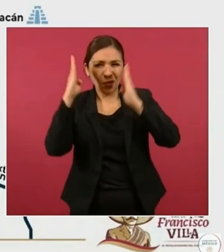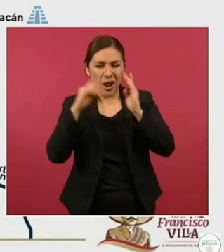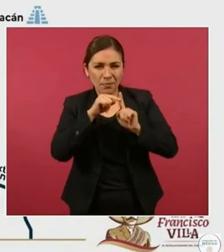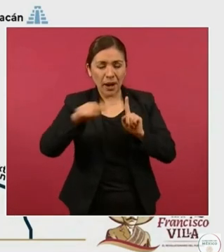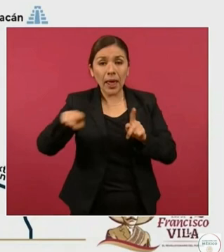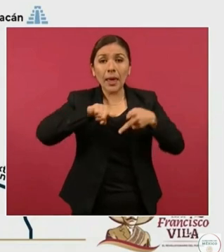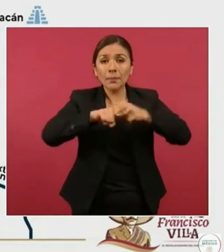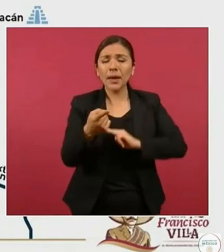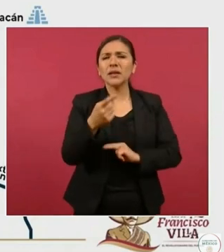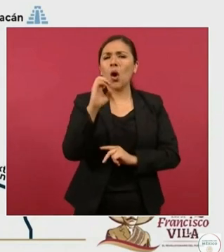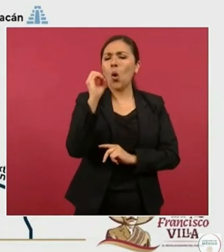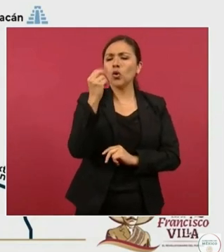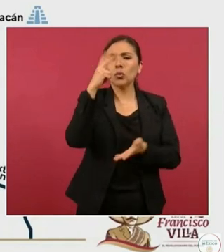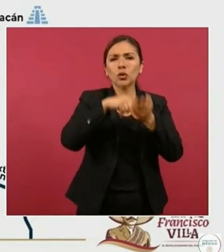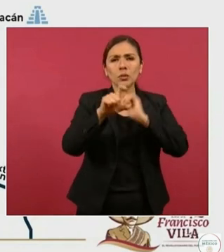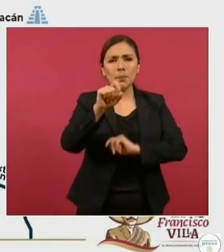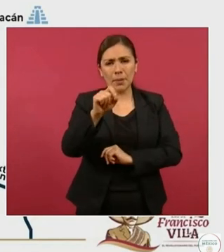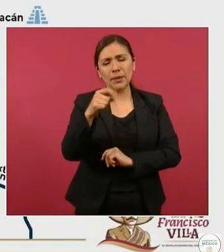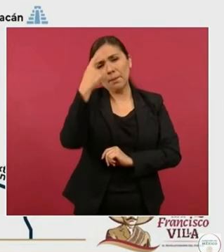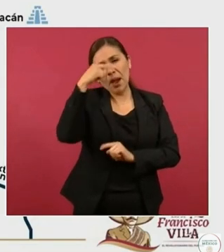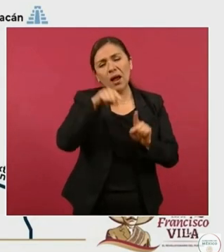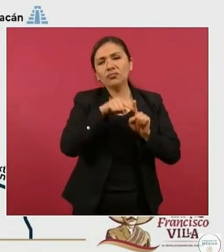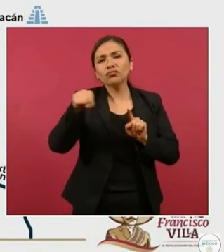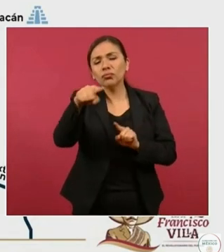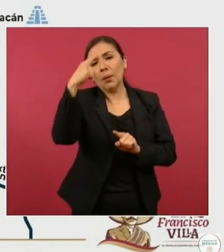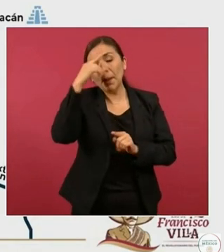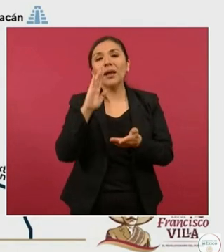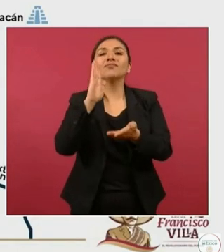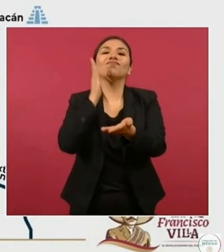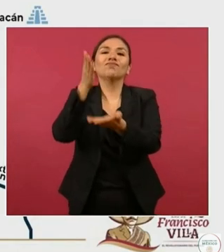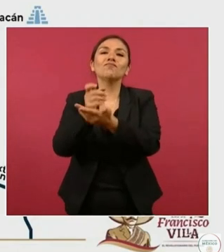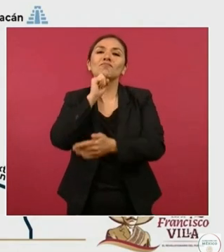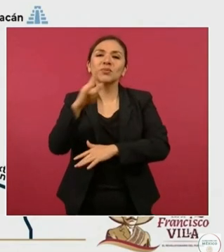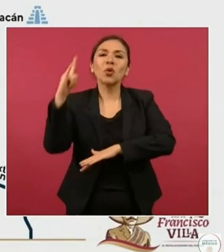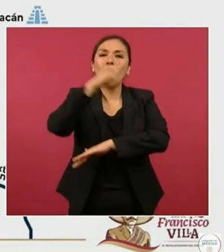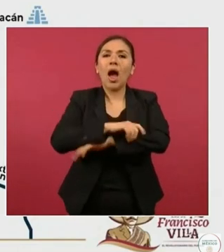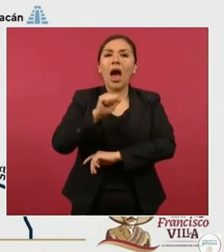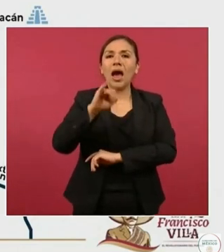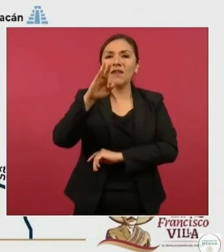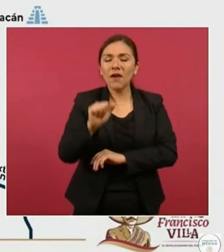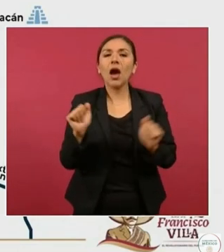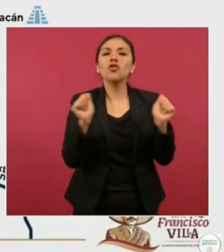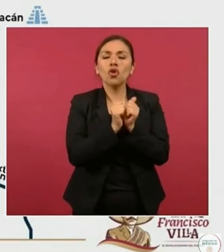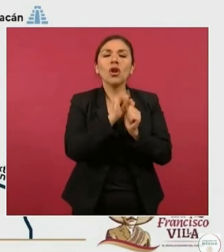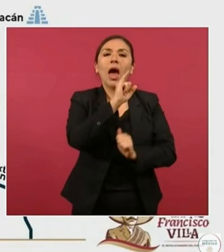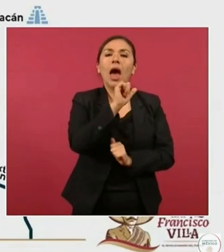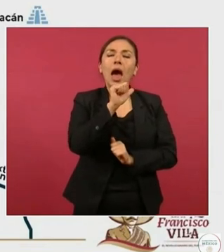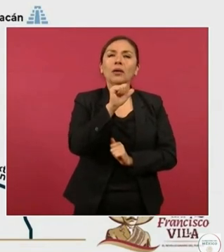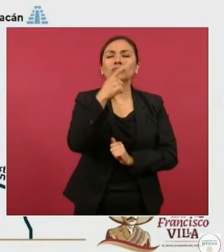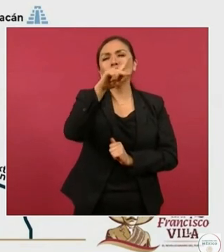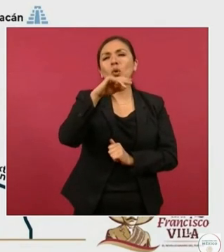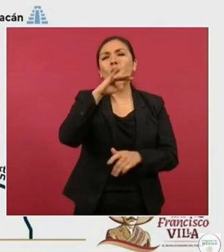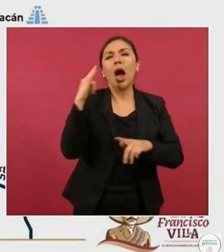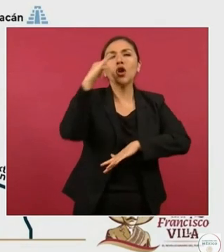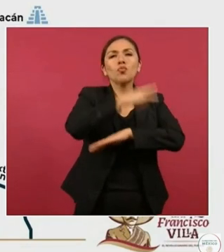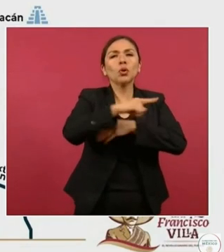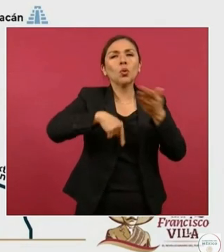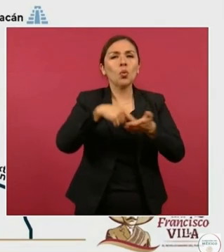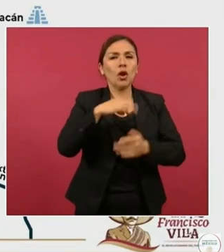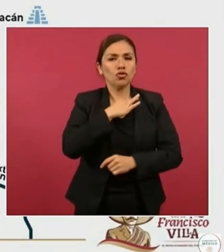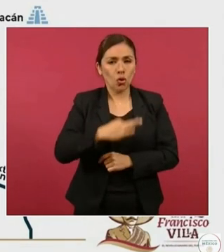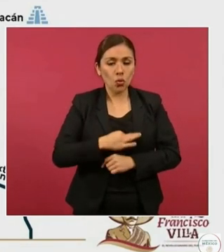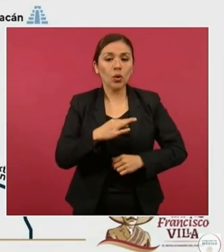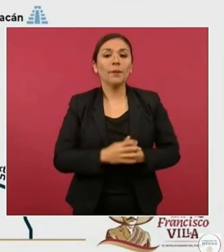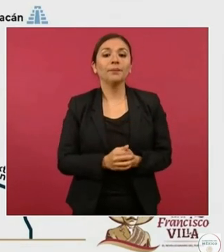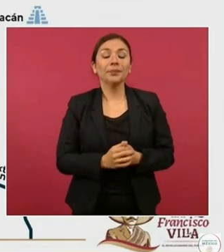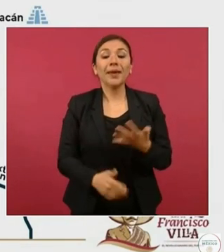conecta a través de la Chamapa-Lechería al aeropuerto Felipe Ángeles con el Aeropuerto Internacional de Toluca. En el número 5 está el